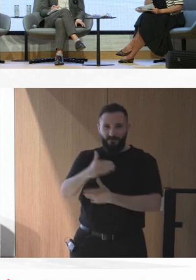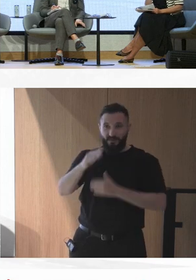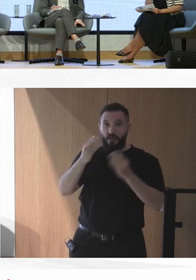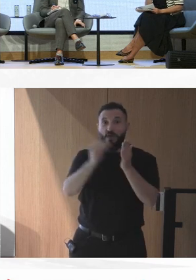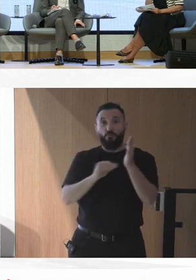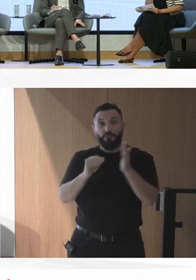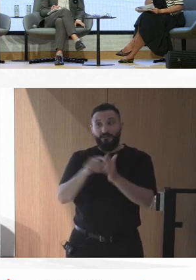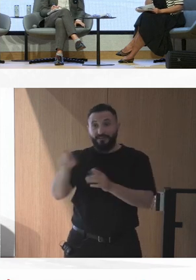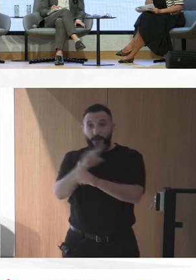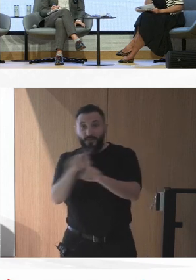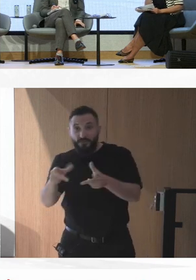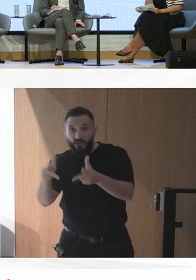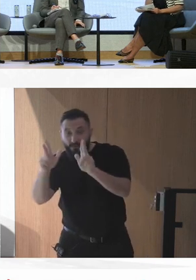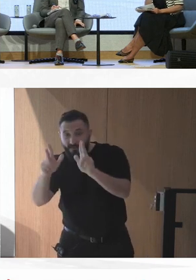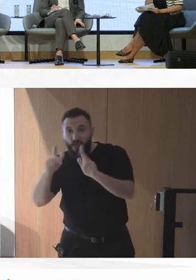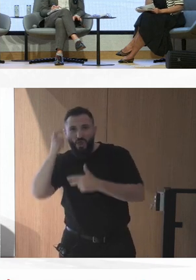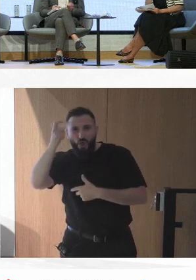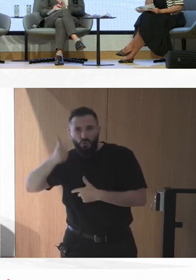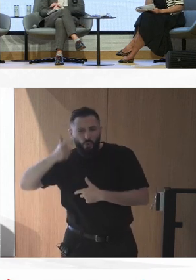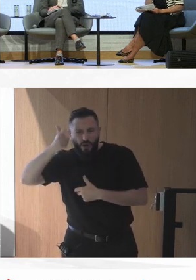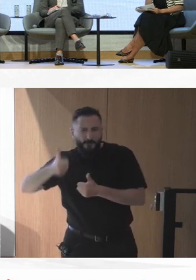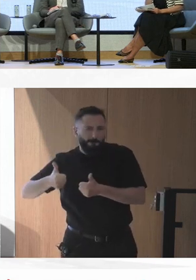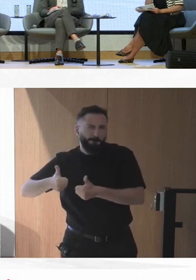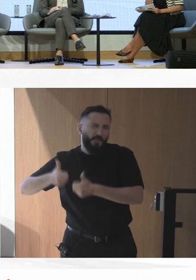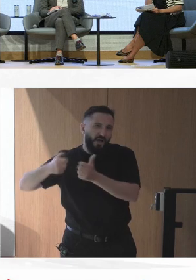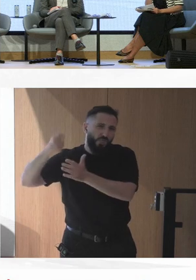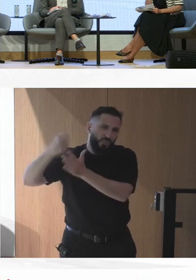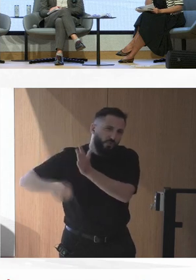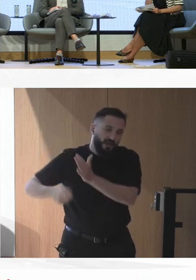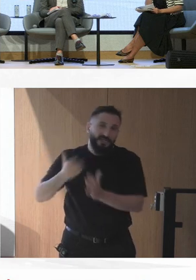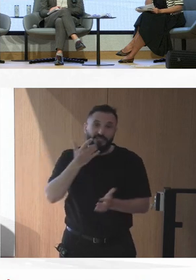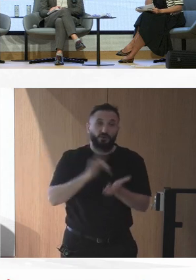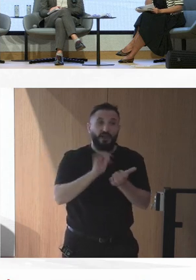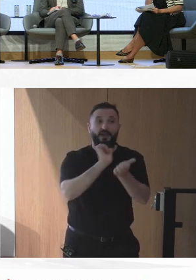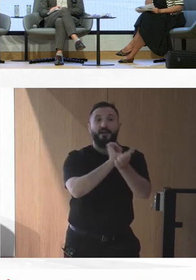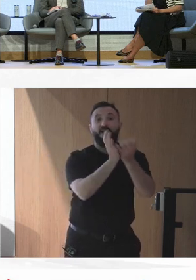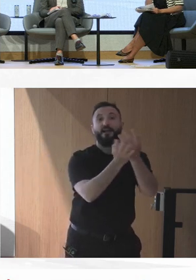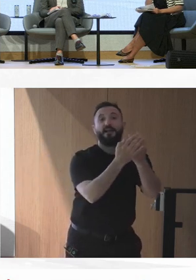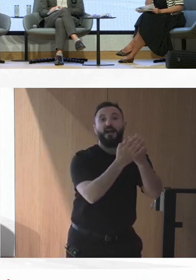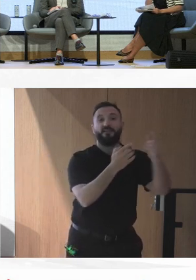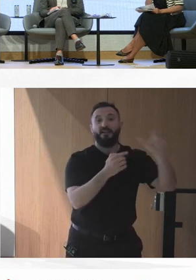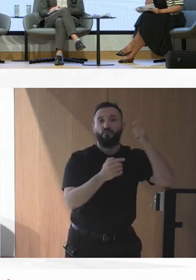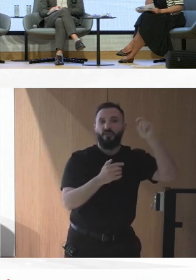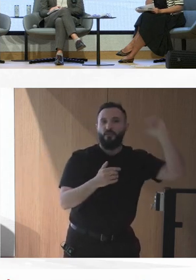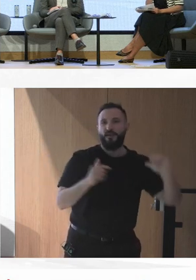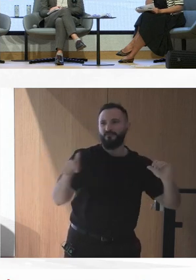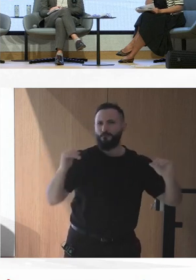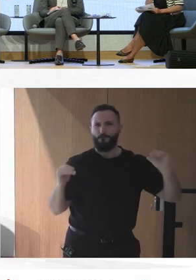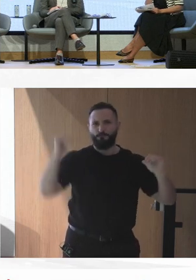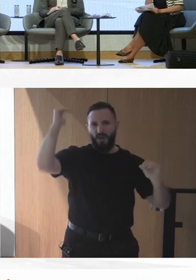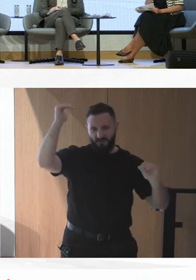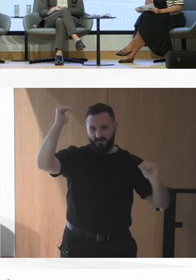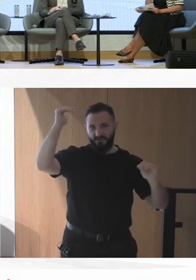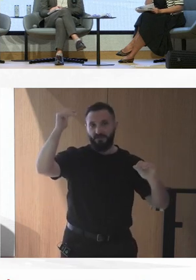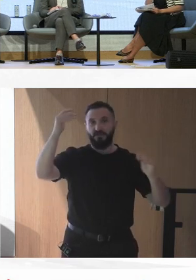más, tiene una mayor intensidad que si se hubiera aplicado una pena, y además tiene lugar al final en centros ordinarios. Una privación